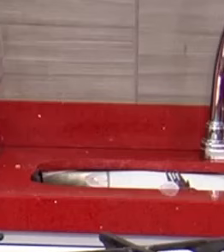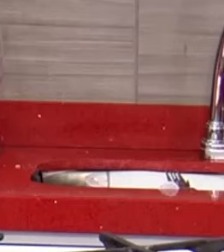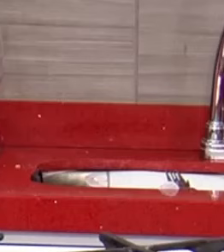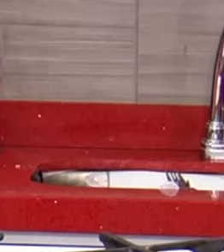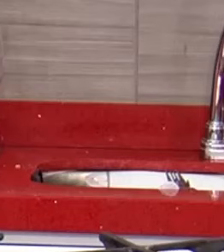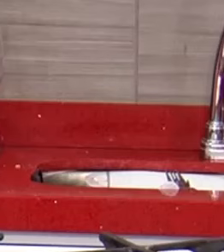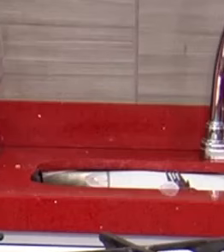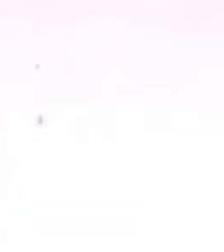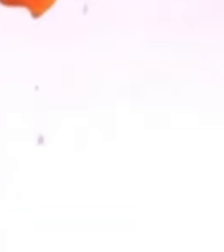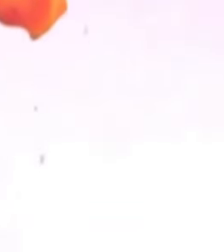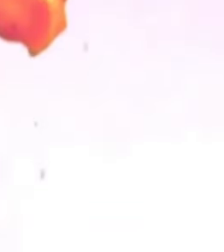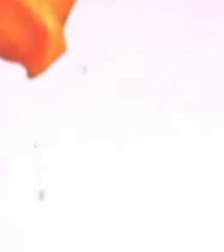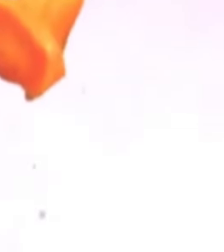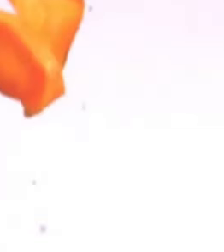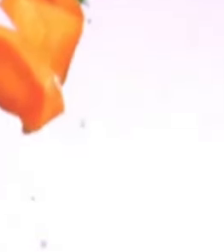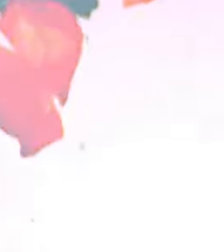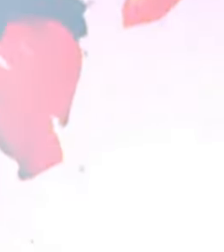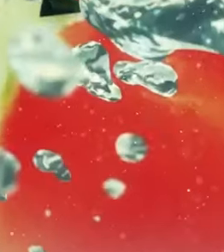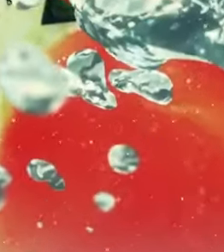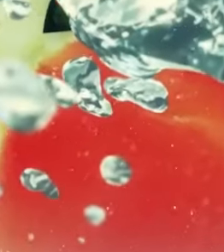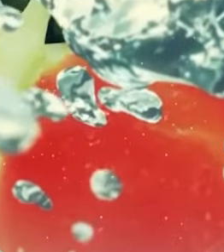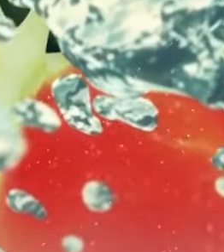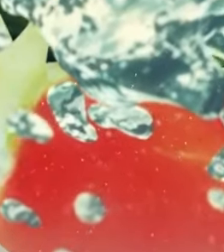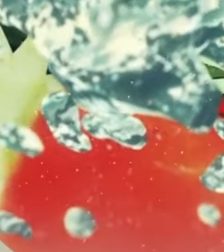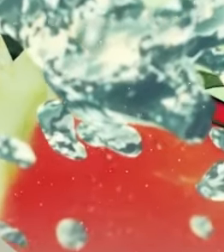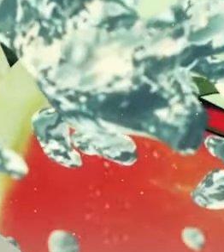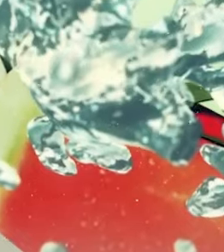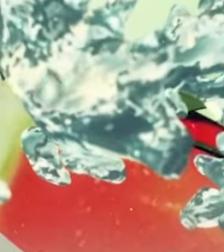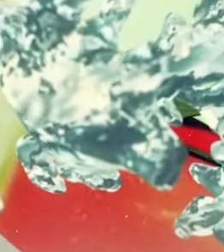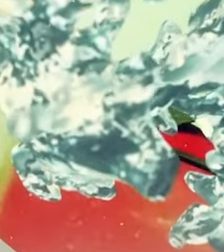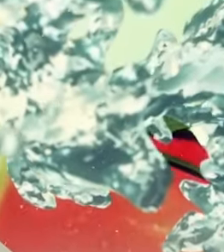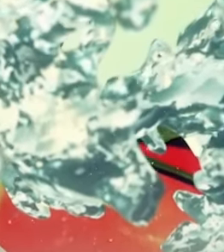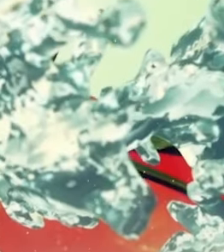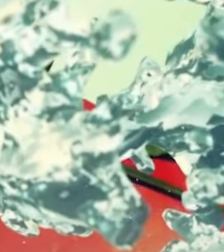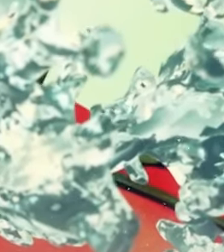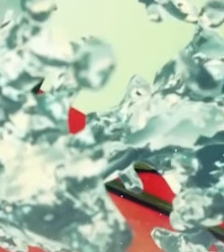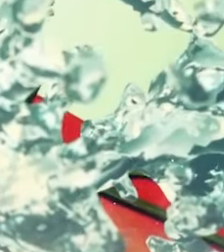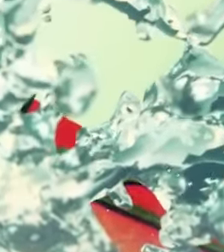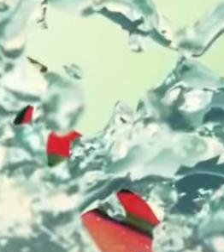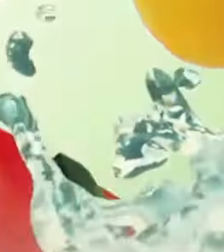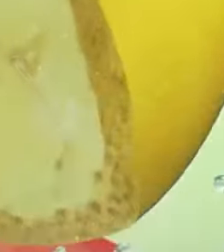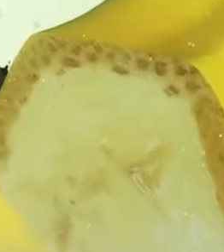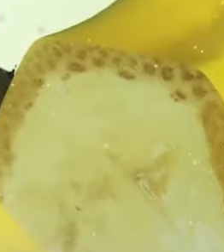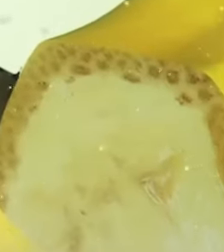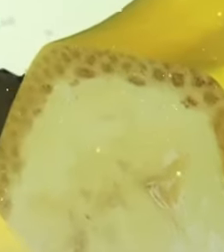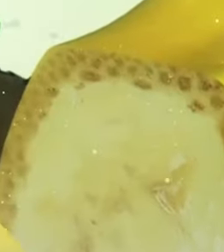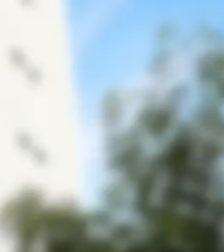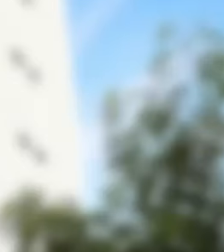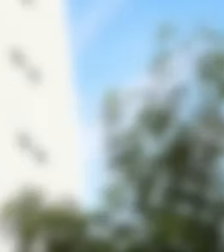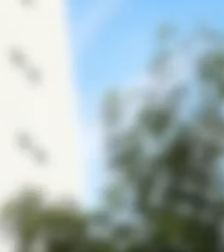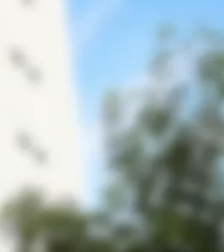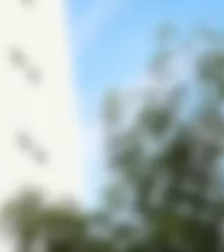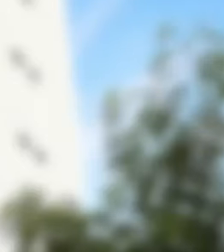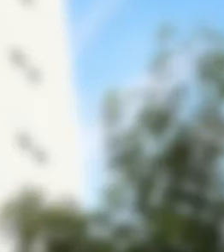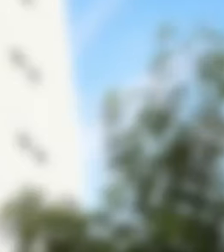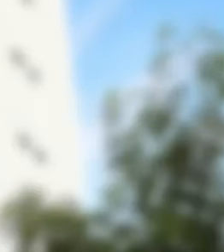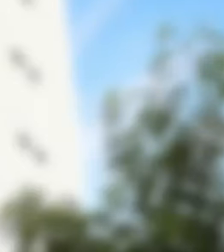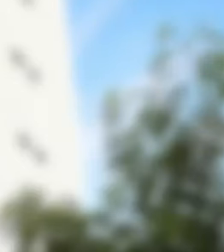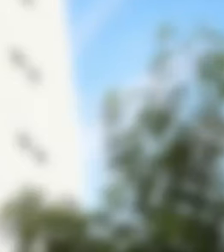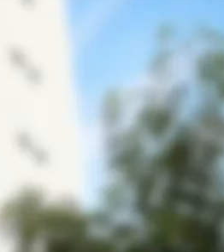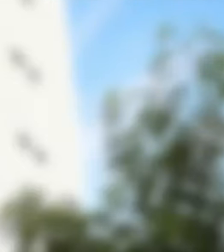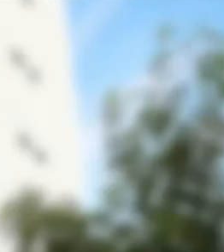Marco Contreras en A Pedir de Boca. Te invitamos a disfrutarlo de lunes a viernes a las 10:30 de la mañana. Hoy tienes